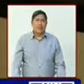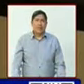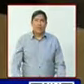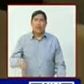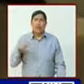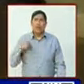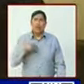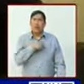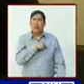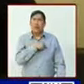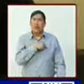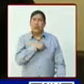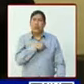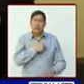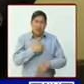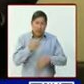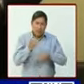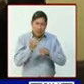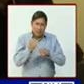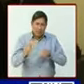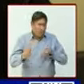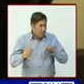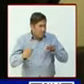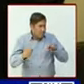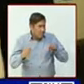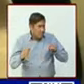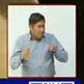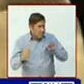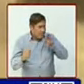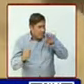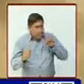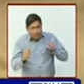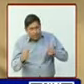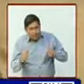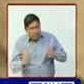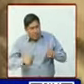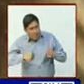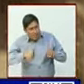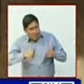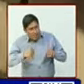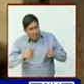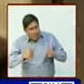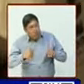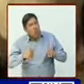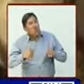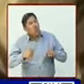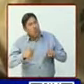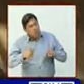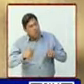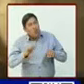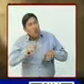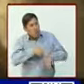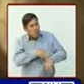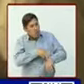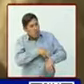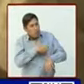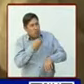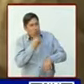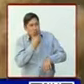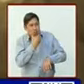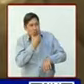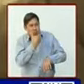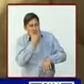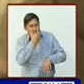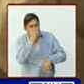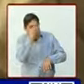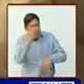¿Qué vamos a hacer, doctor? Es una ecografía. Exactamente, lo que estamos haciendo ahora es una ecografía, okay. Una vena que está muy dilatada, muy gruesa, que